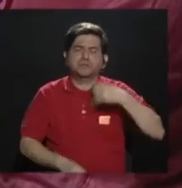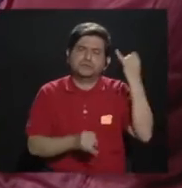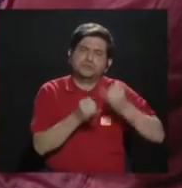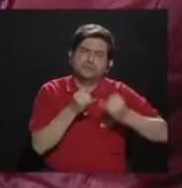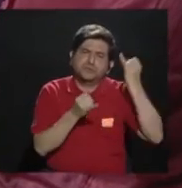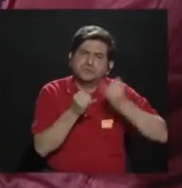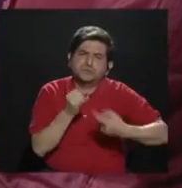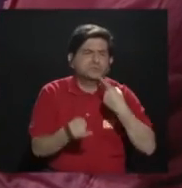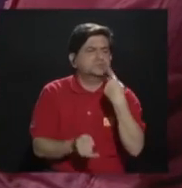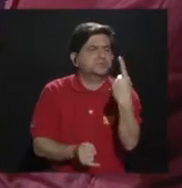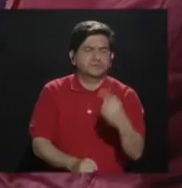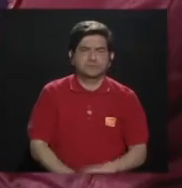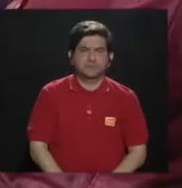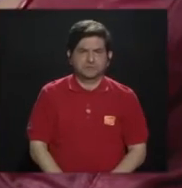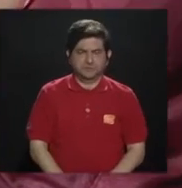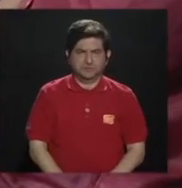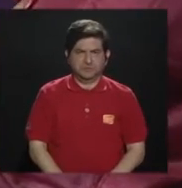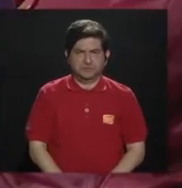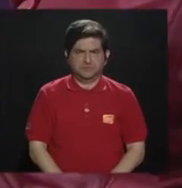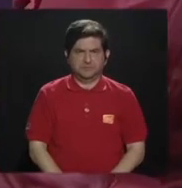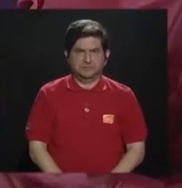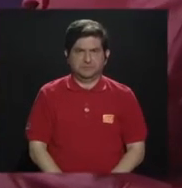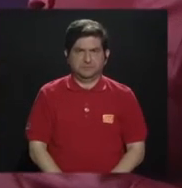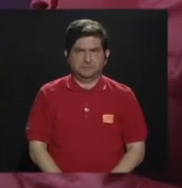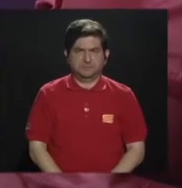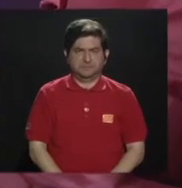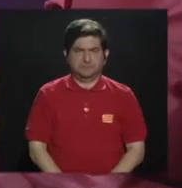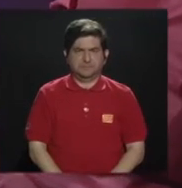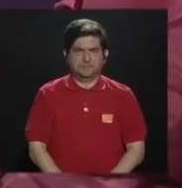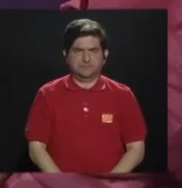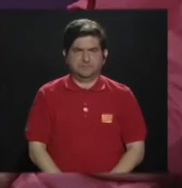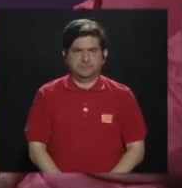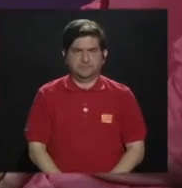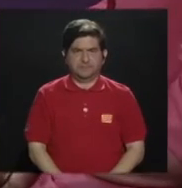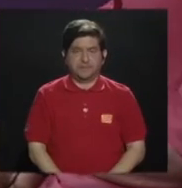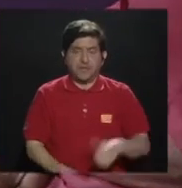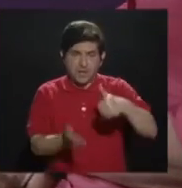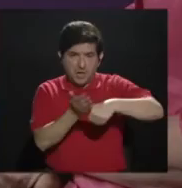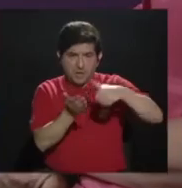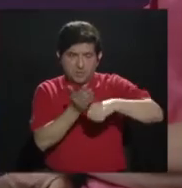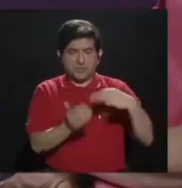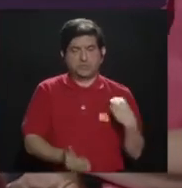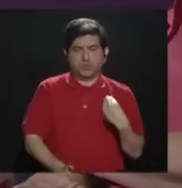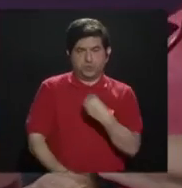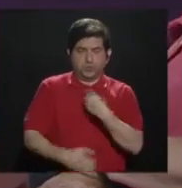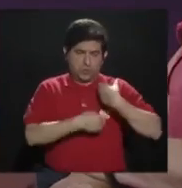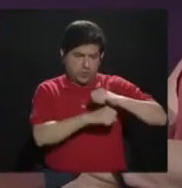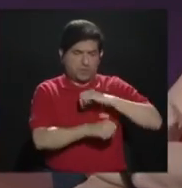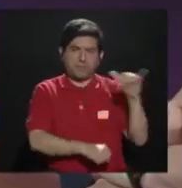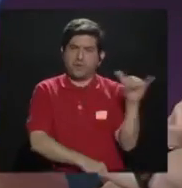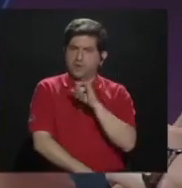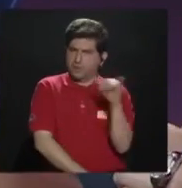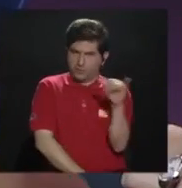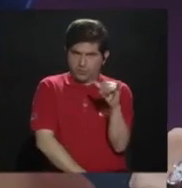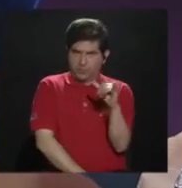que inclusive en las partes de la elección de regidores y regidoras también